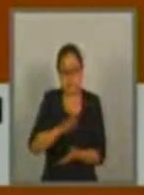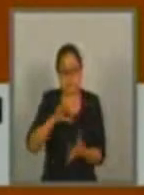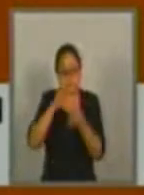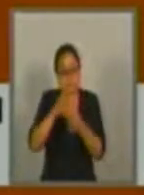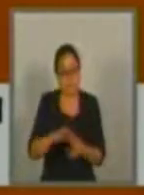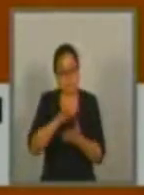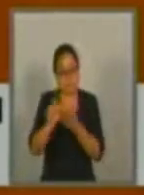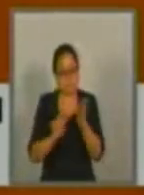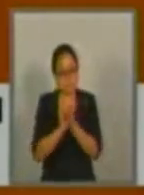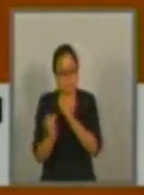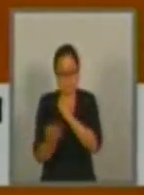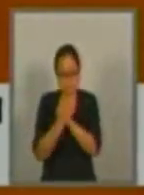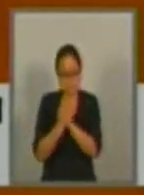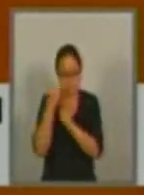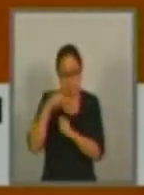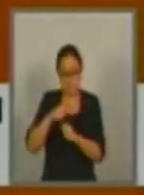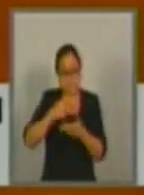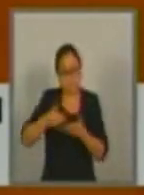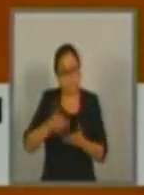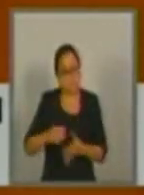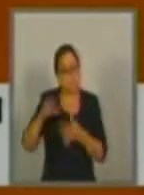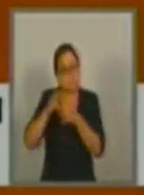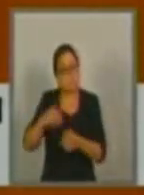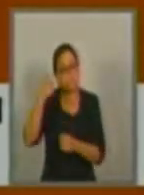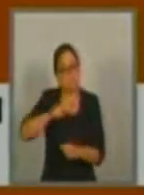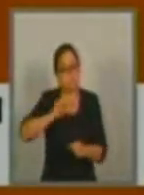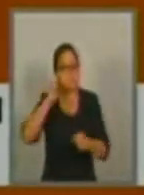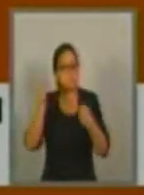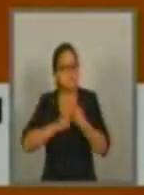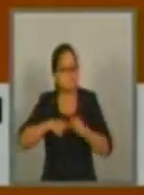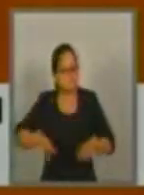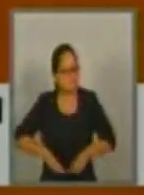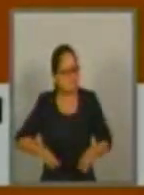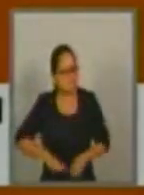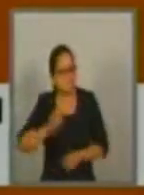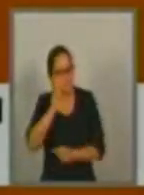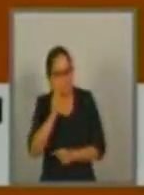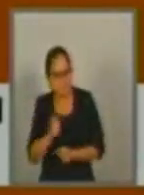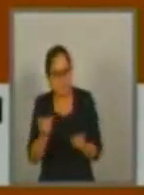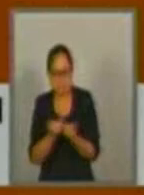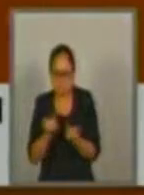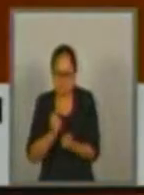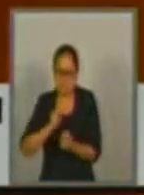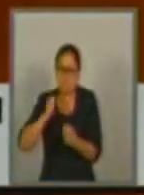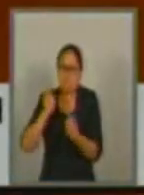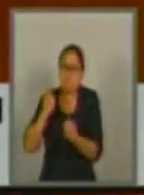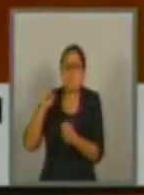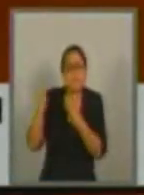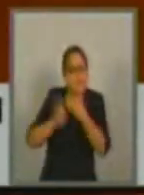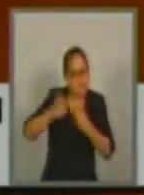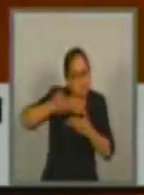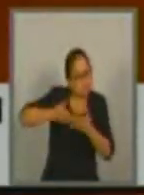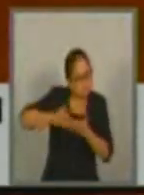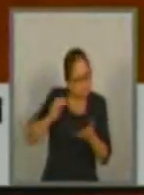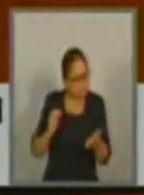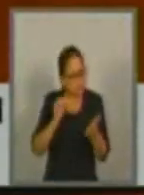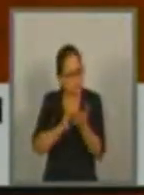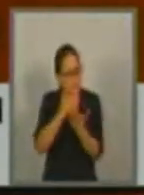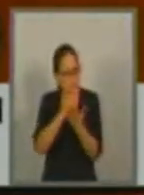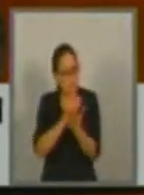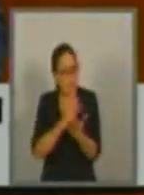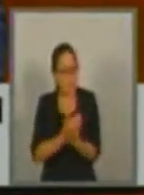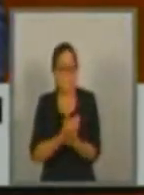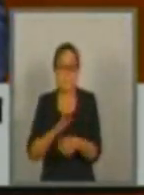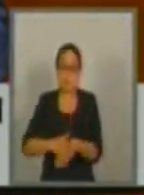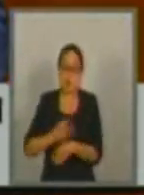marco jurídico que responda a nuestras características y necesidades. Por todo lo anterior,